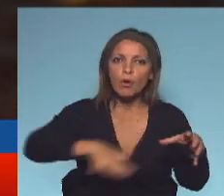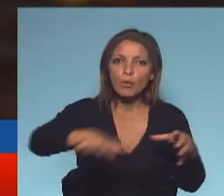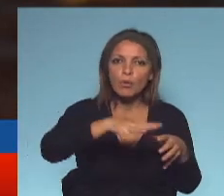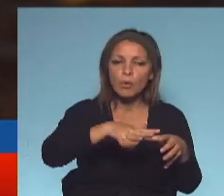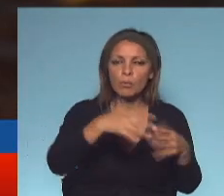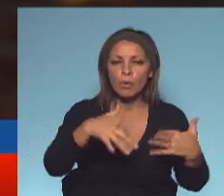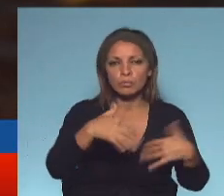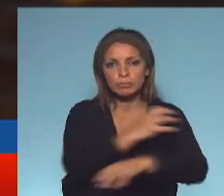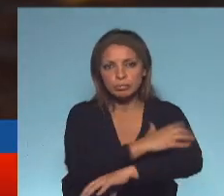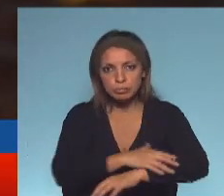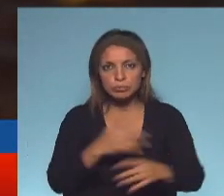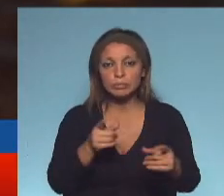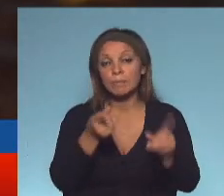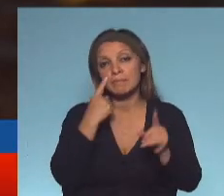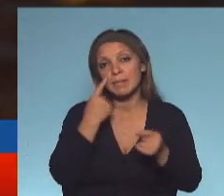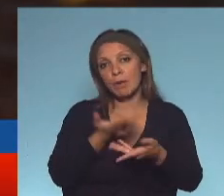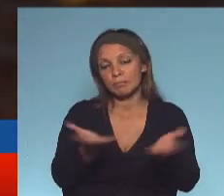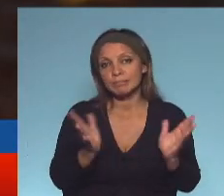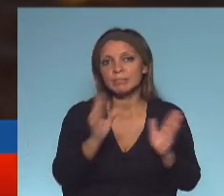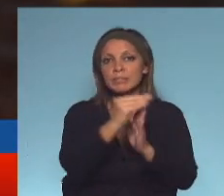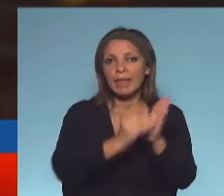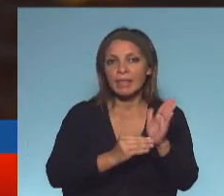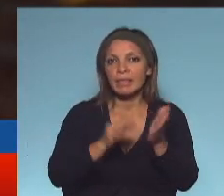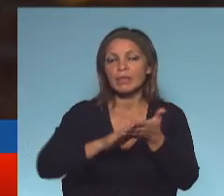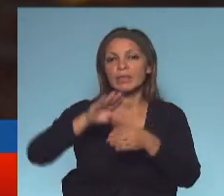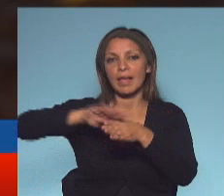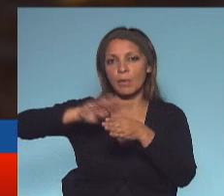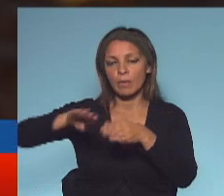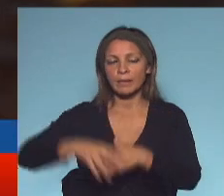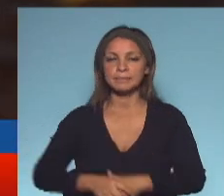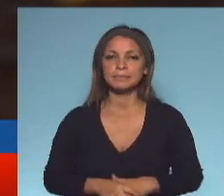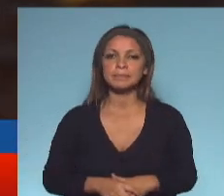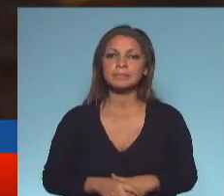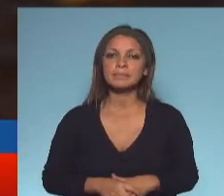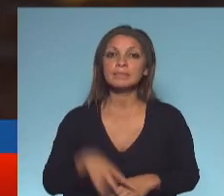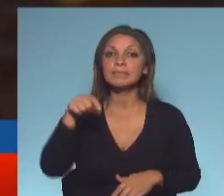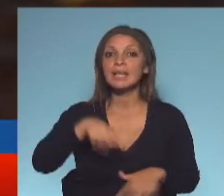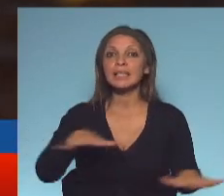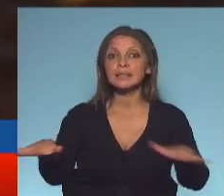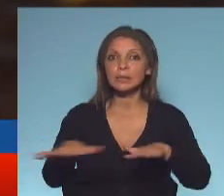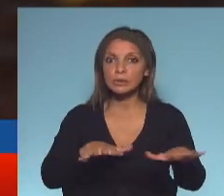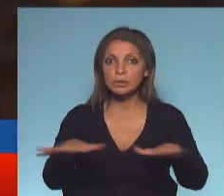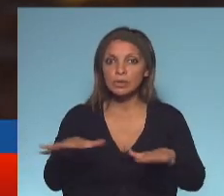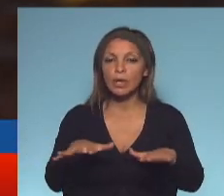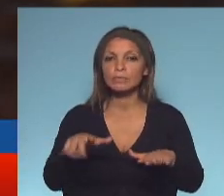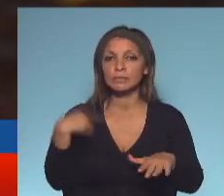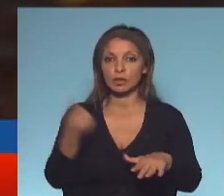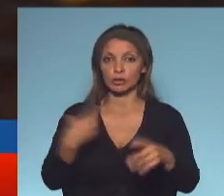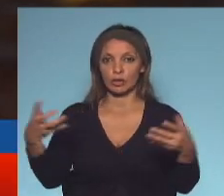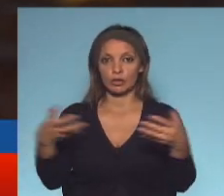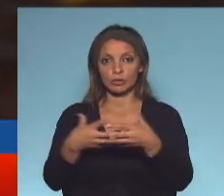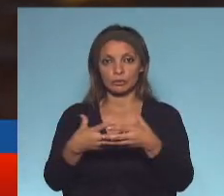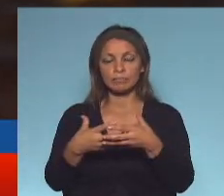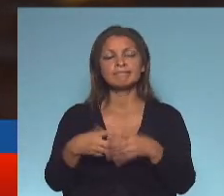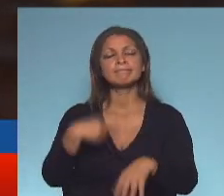muy afectado, como lo muestran los datos sobre su endeudamiento. En este contexto, desde UNICEF pensamos que